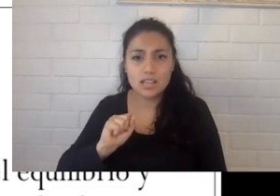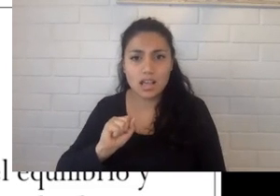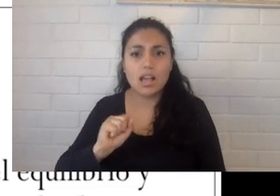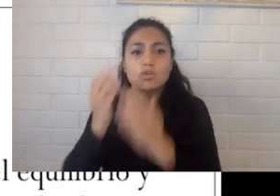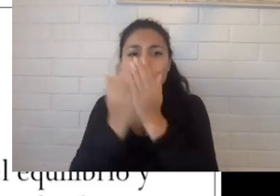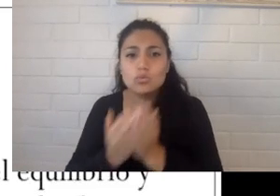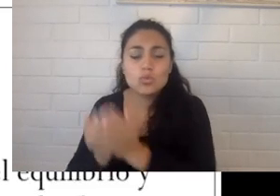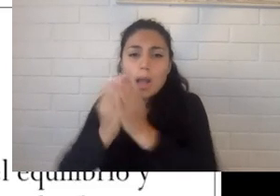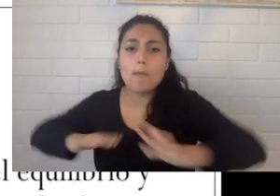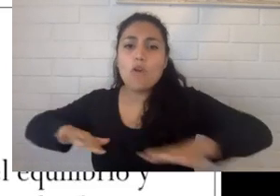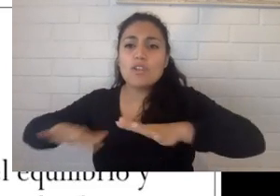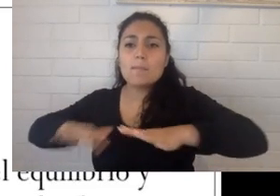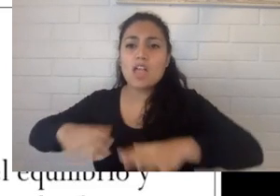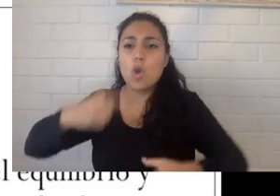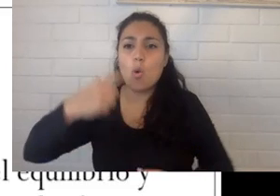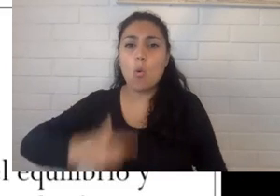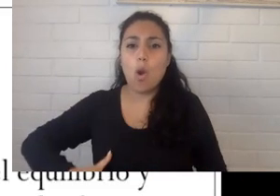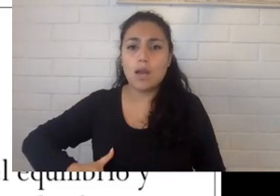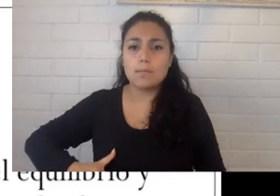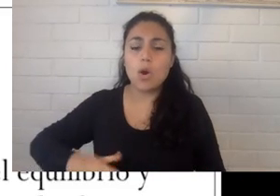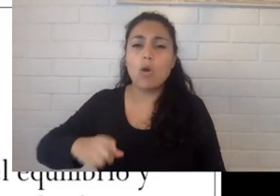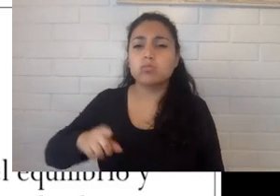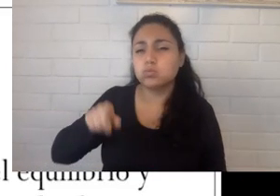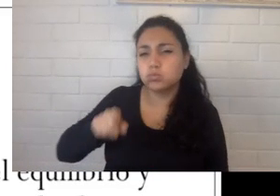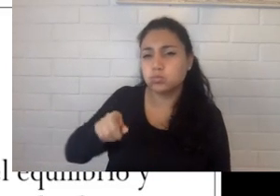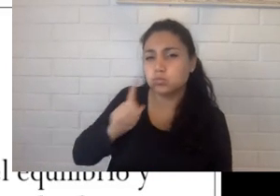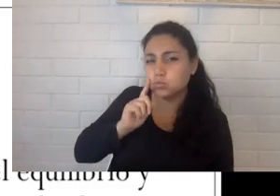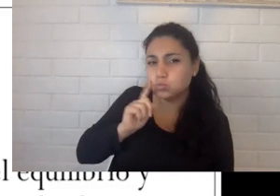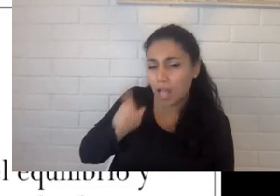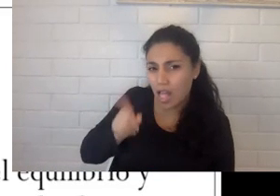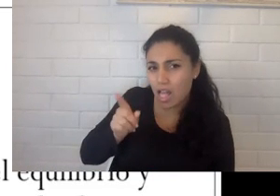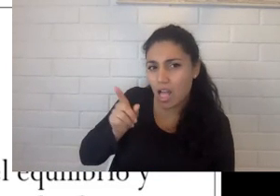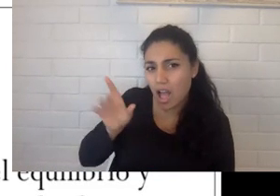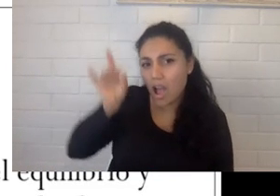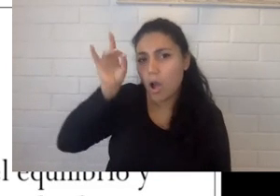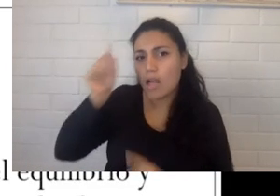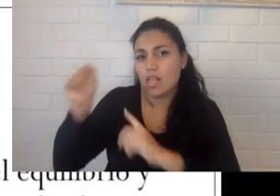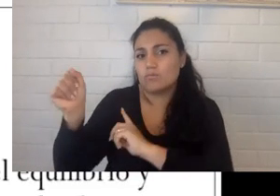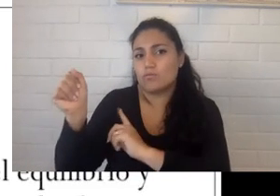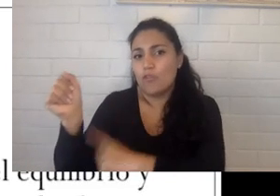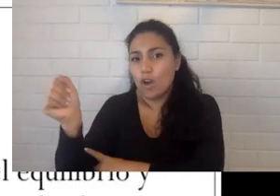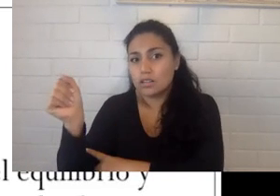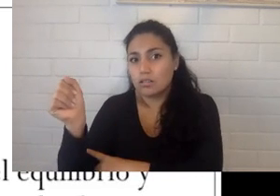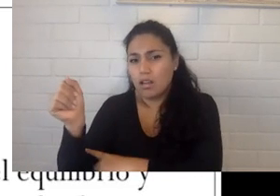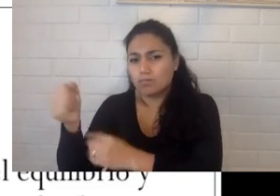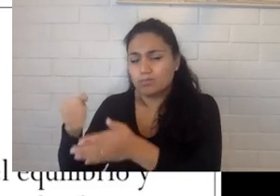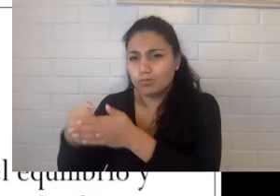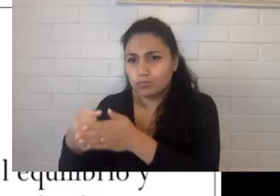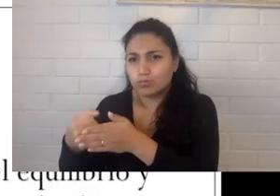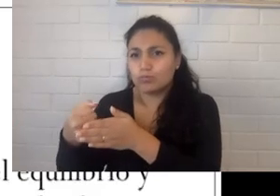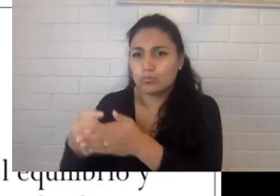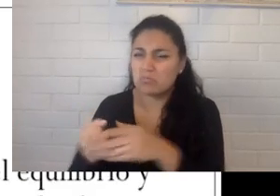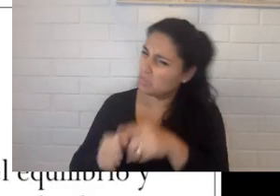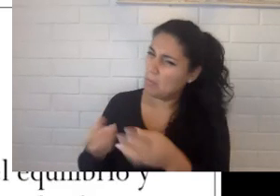encuentran sometidos. Uno pudiese decir, ¿de qué me puede servir a mí saber sobre la mecánica para los procesos de